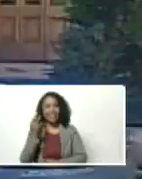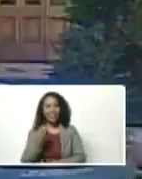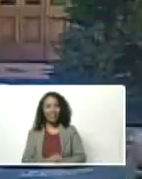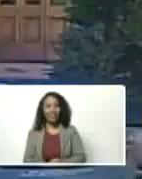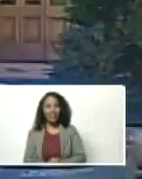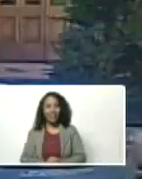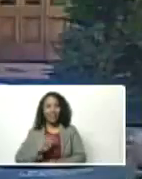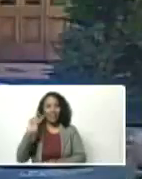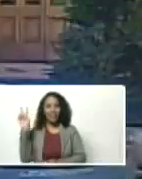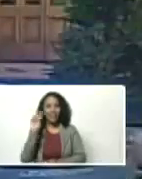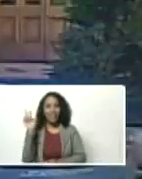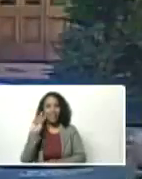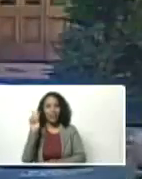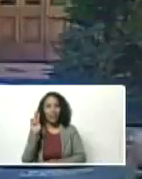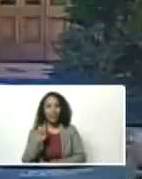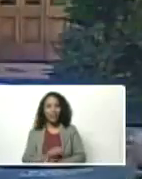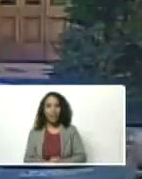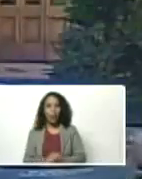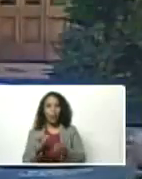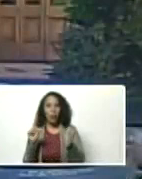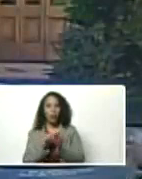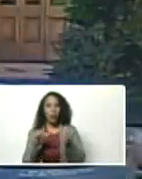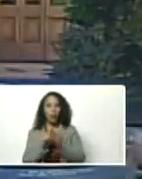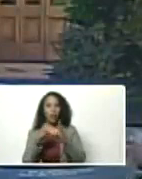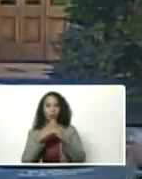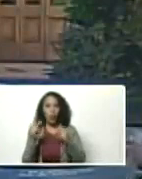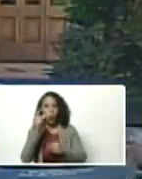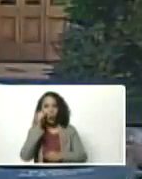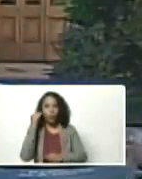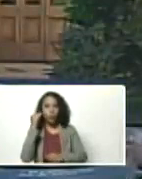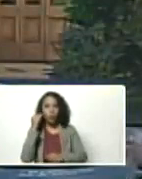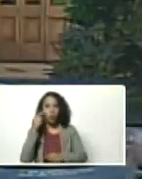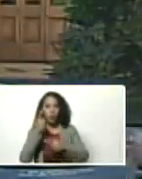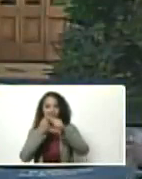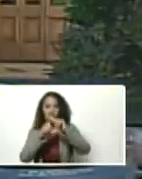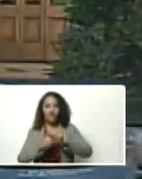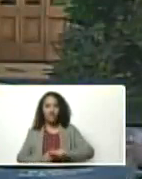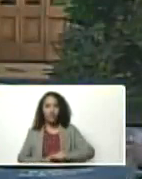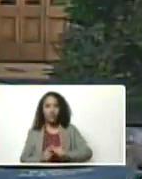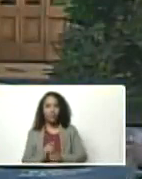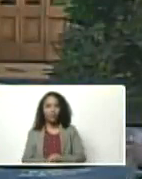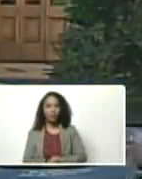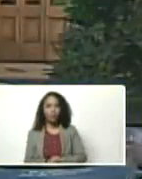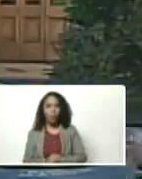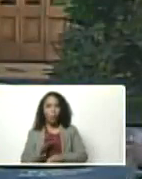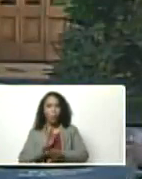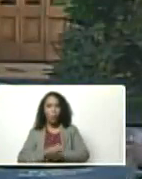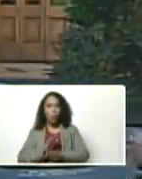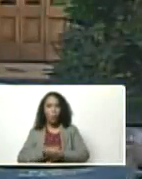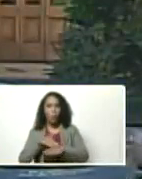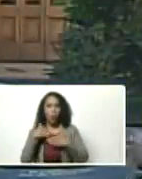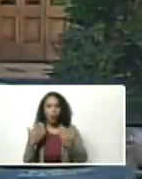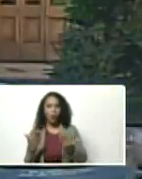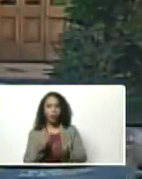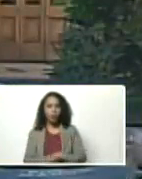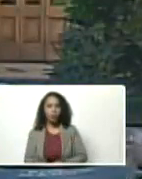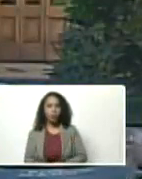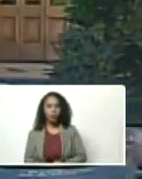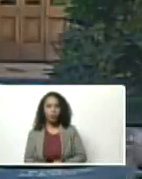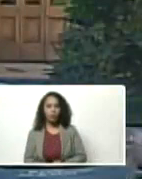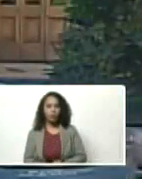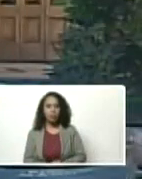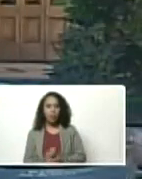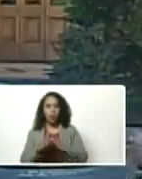La Venezuela donde todos y todas nos sumamos. Porque yo lo vengo diciendo a